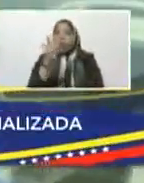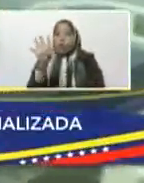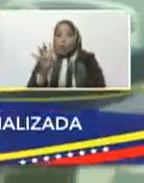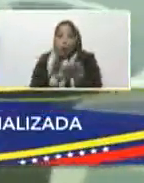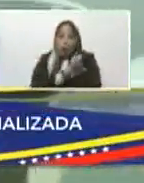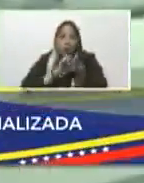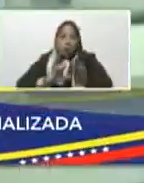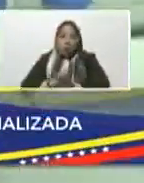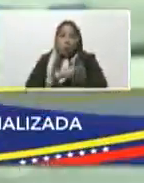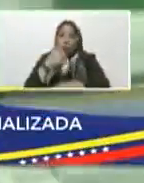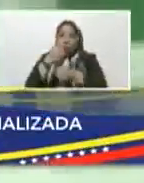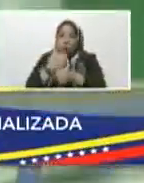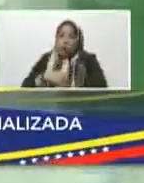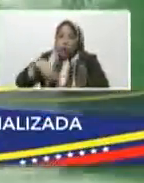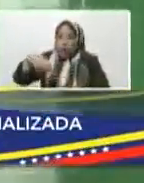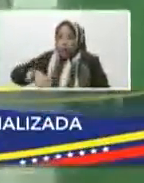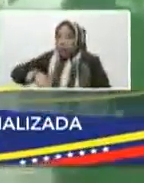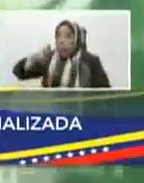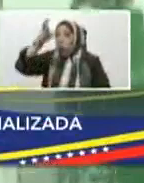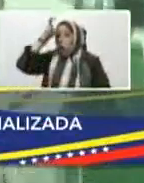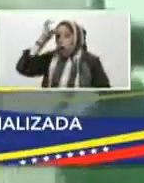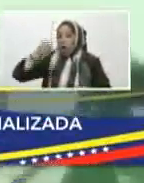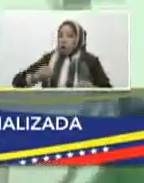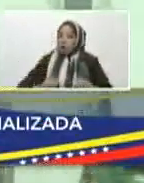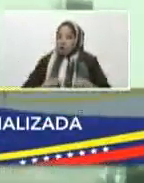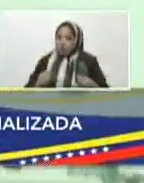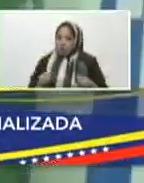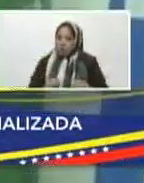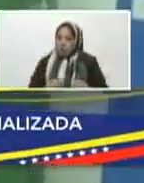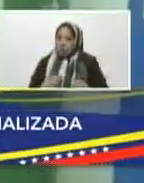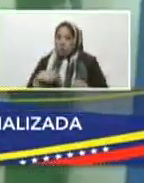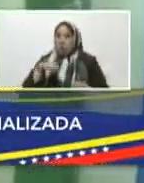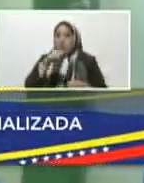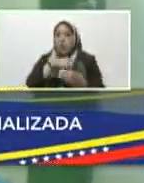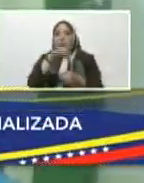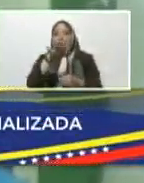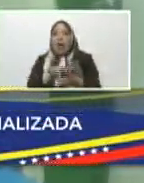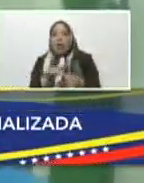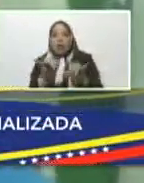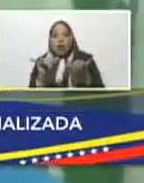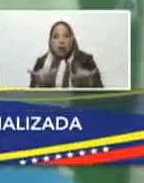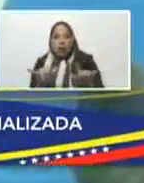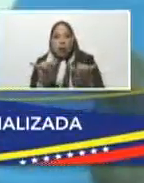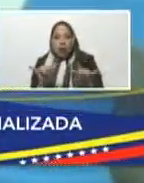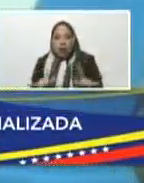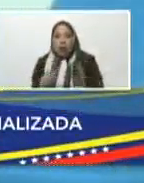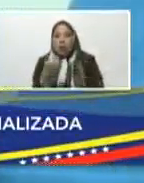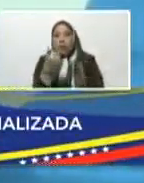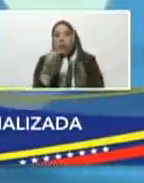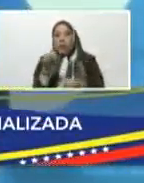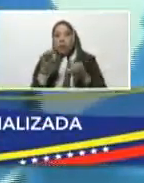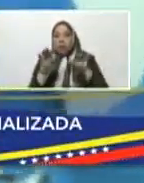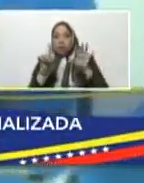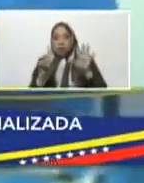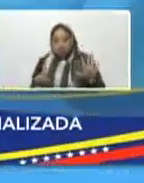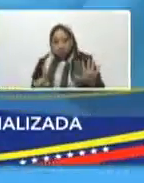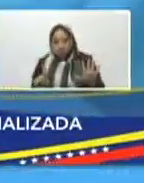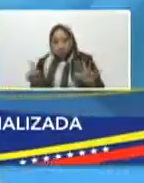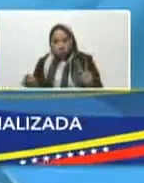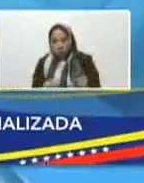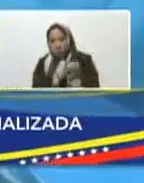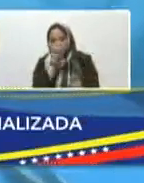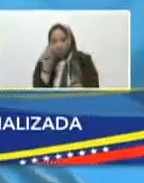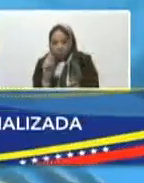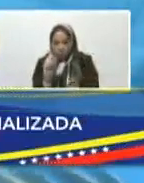Hospital Central del Estado Falcón que hace vida aquí en Coro y al mismo tiempo vamos a dar 16 especialidades. Estamos